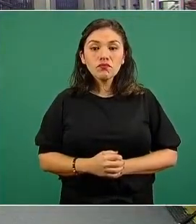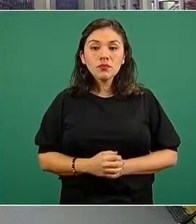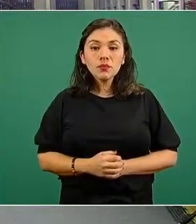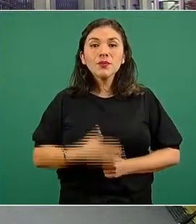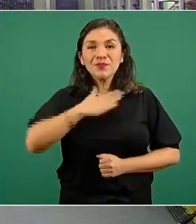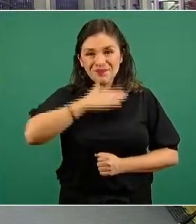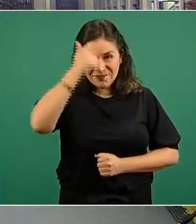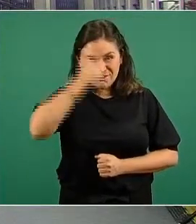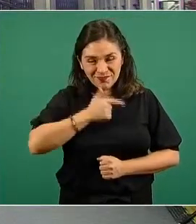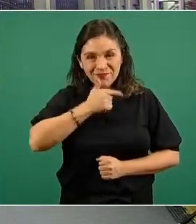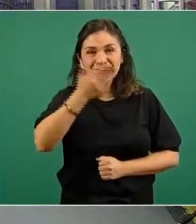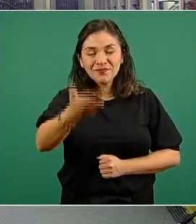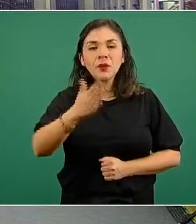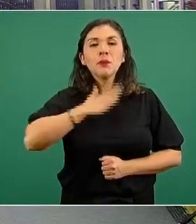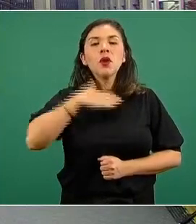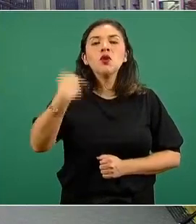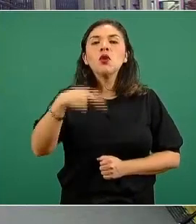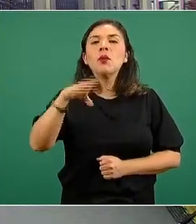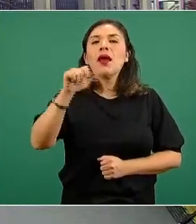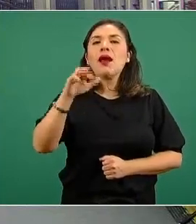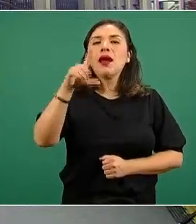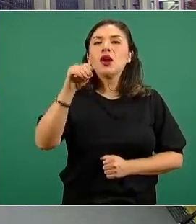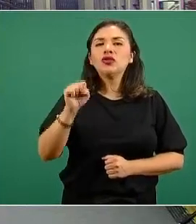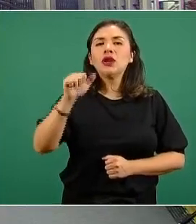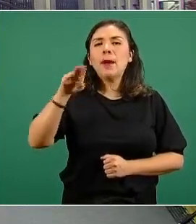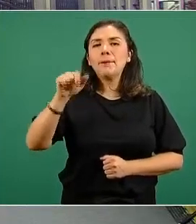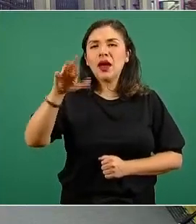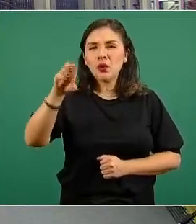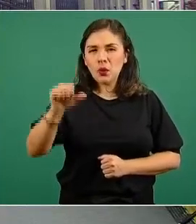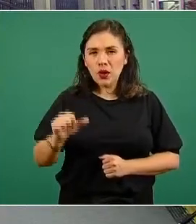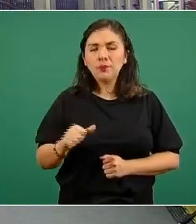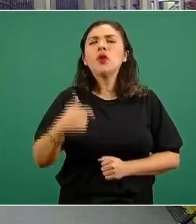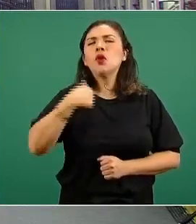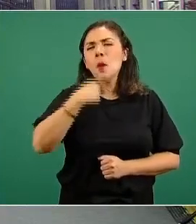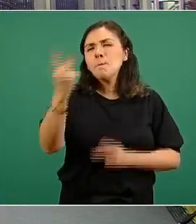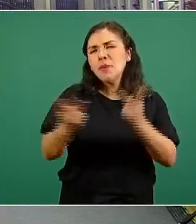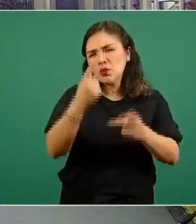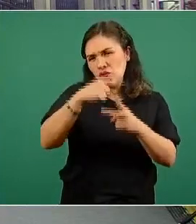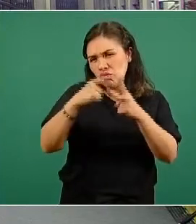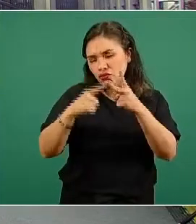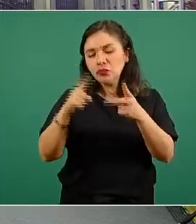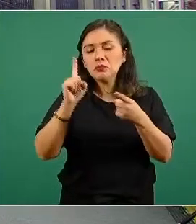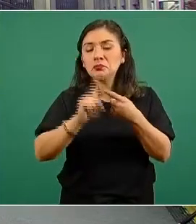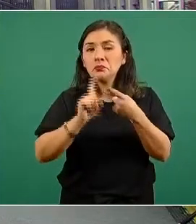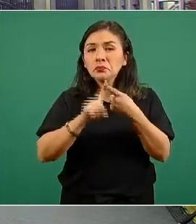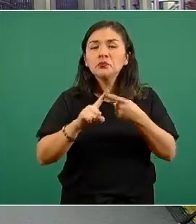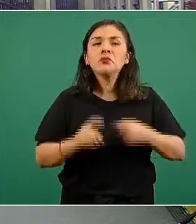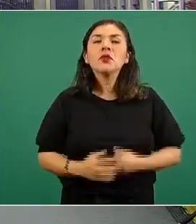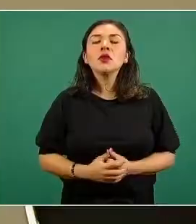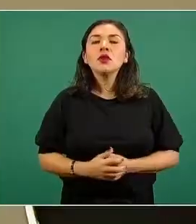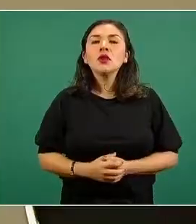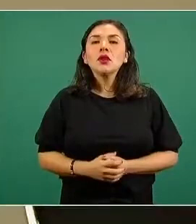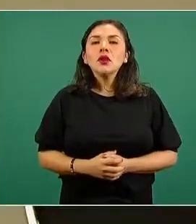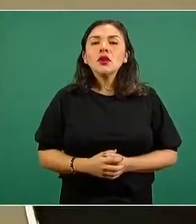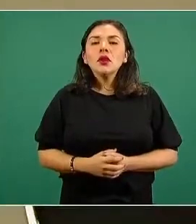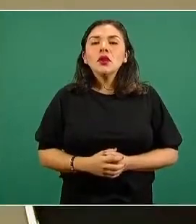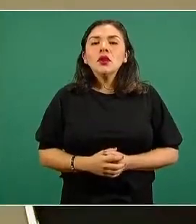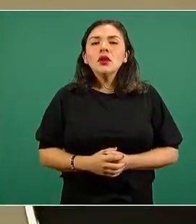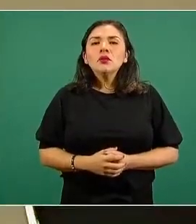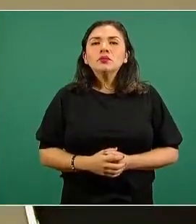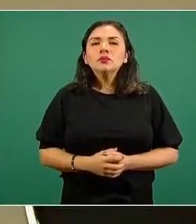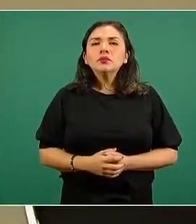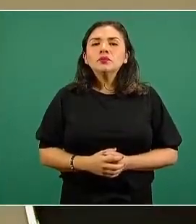Buenas noches, doctor Cortés. Carlos Sabarabe, 1+1. Dos preguntas, doctor. La primera, respecto a los